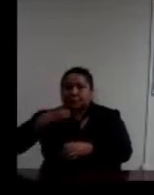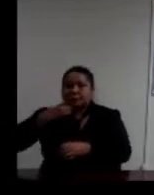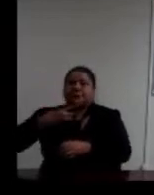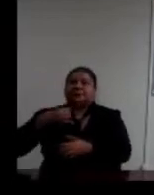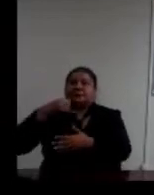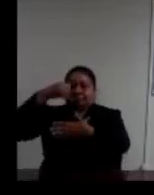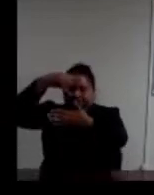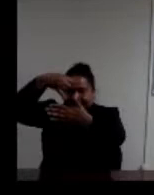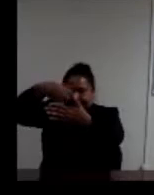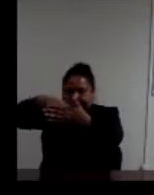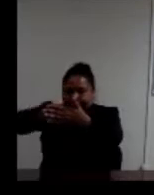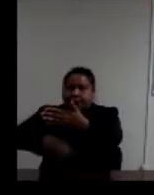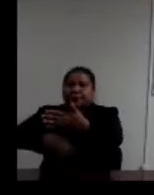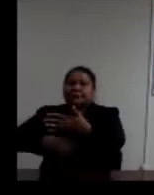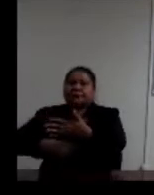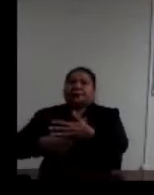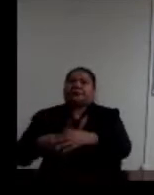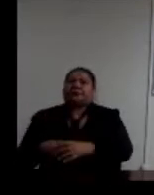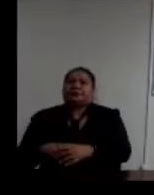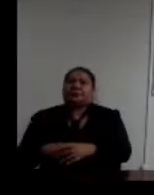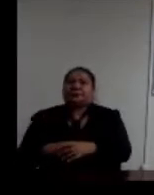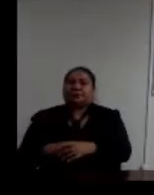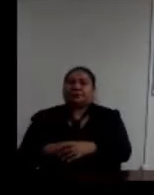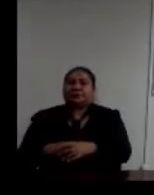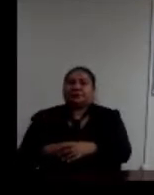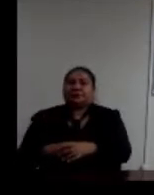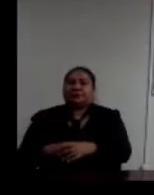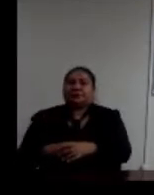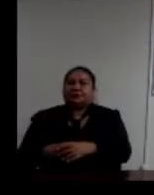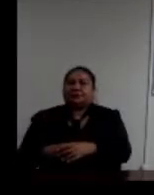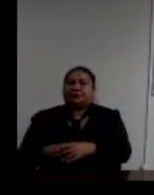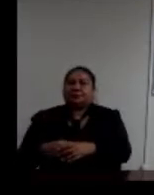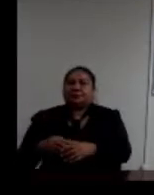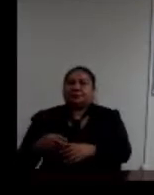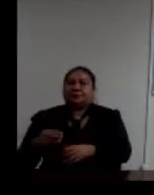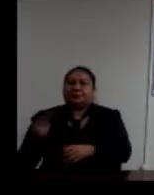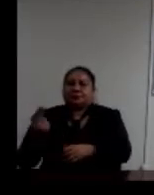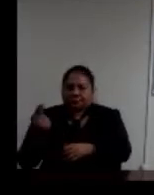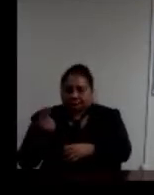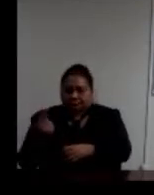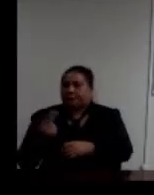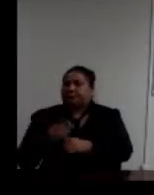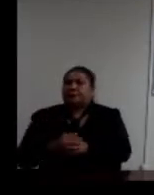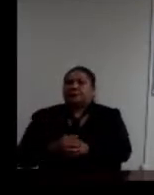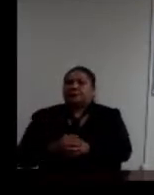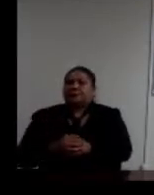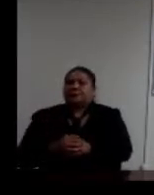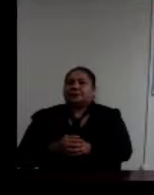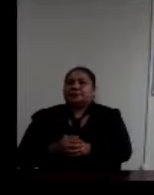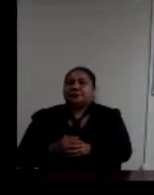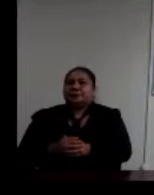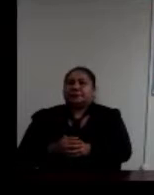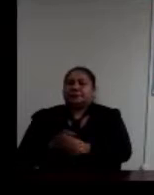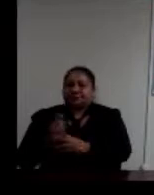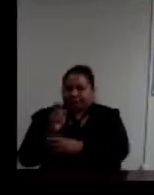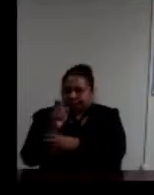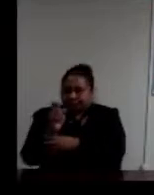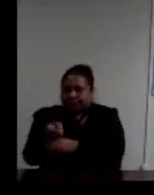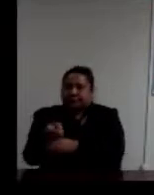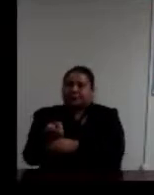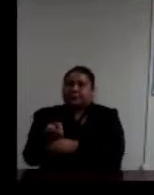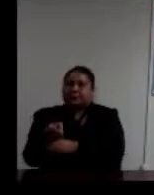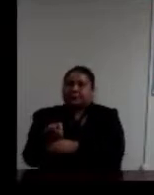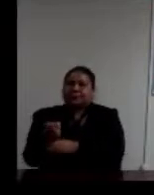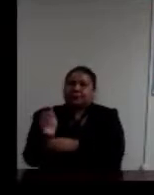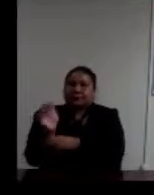de la atención e hiperactividad, el niño no significa, por eso el término crónico, no significa que toda vez